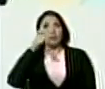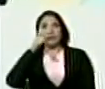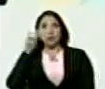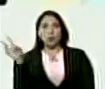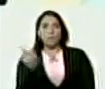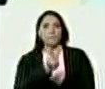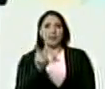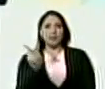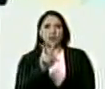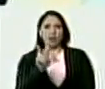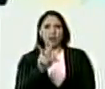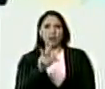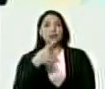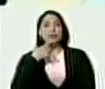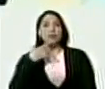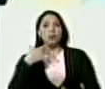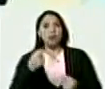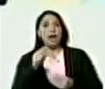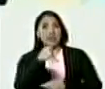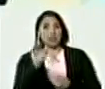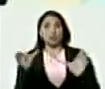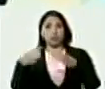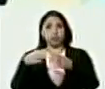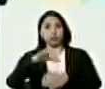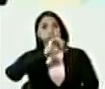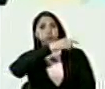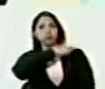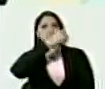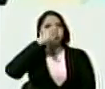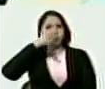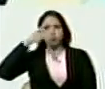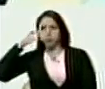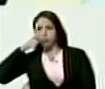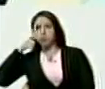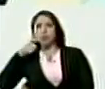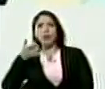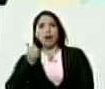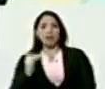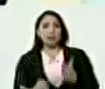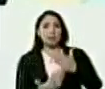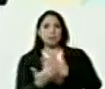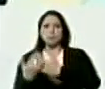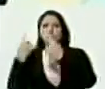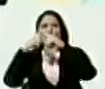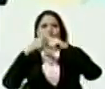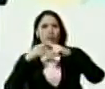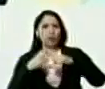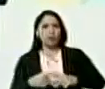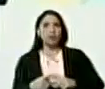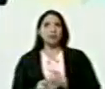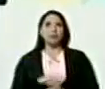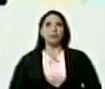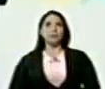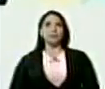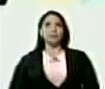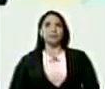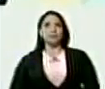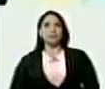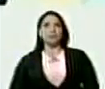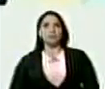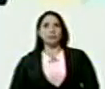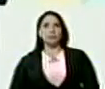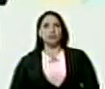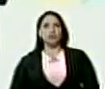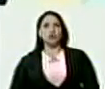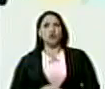sí es un observatorio, que es el órgano rector que emite las estadísticas de los